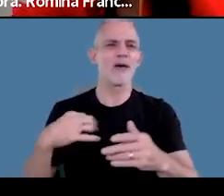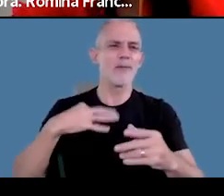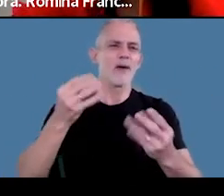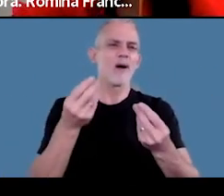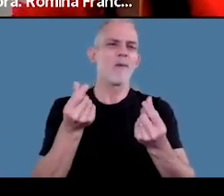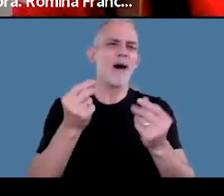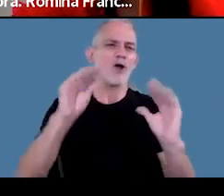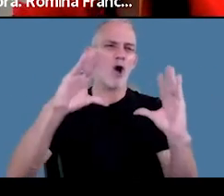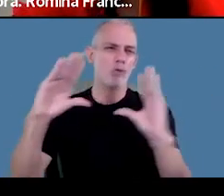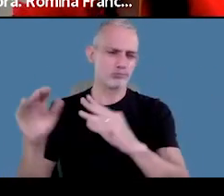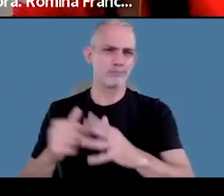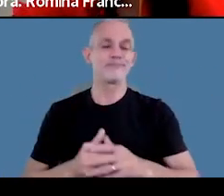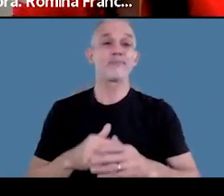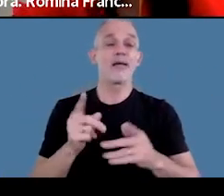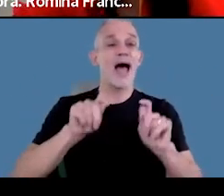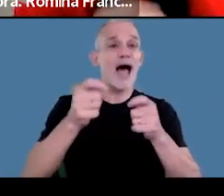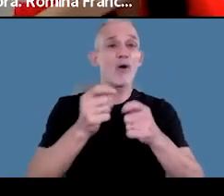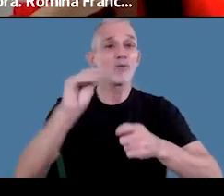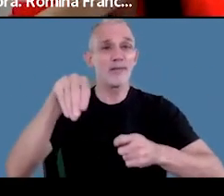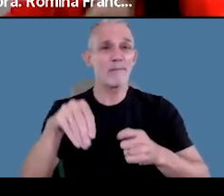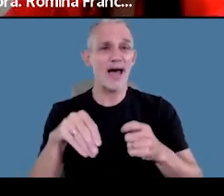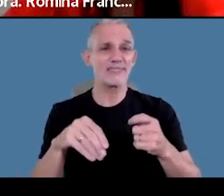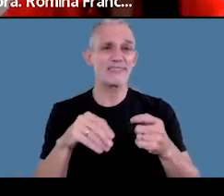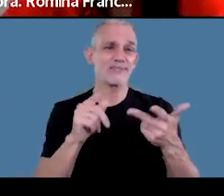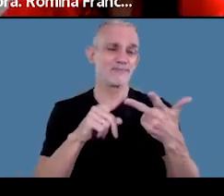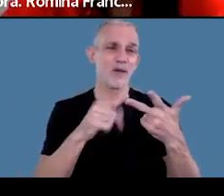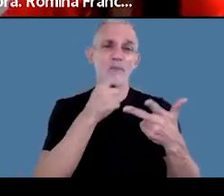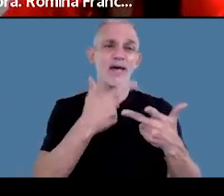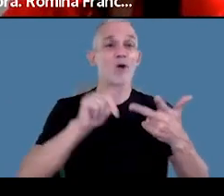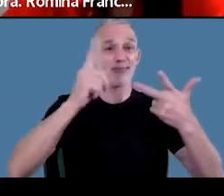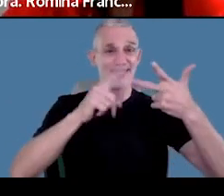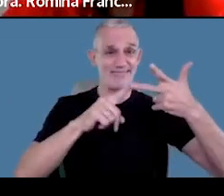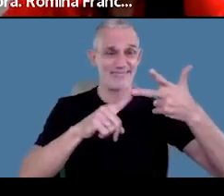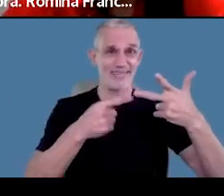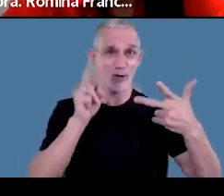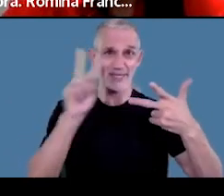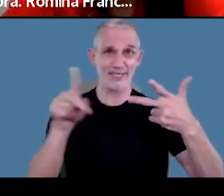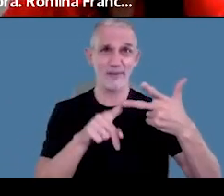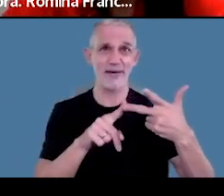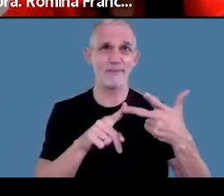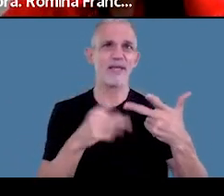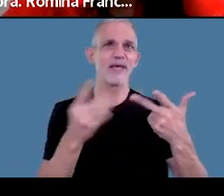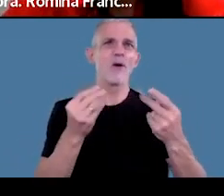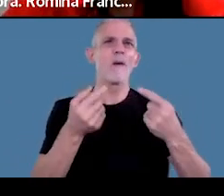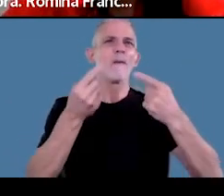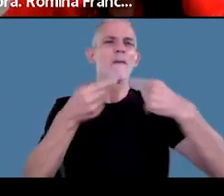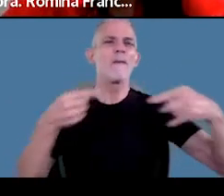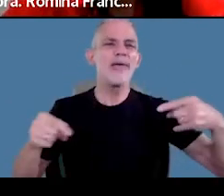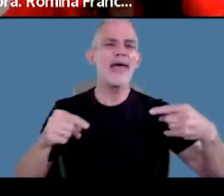Otros ajustes, que es el tercero acá que vemos, es el de los bienes